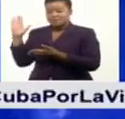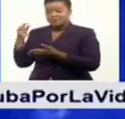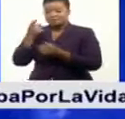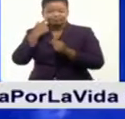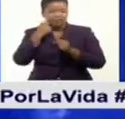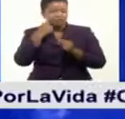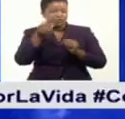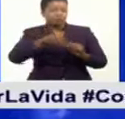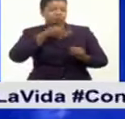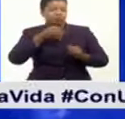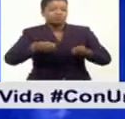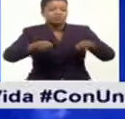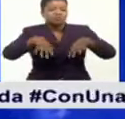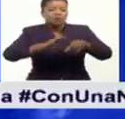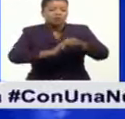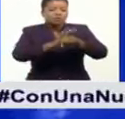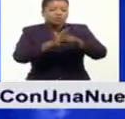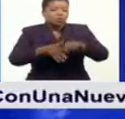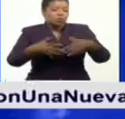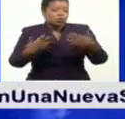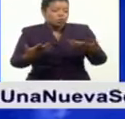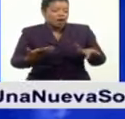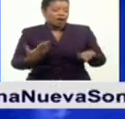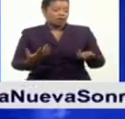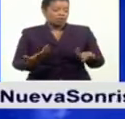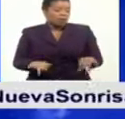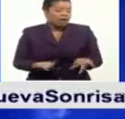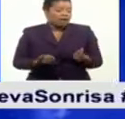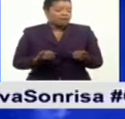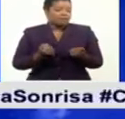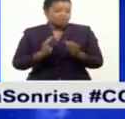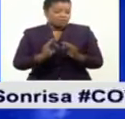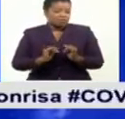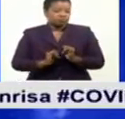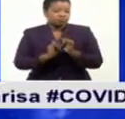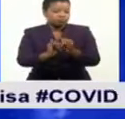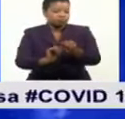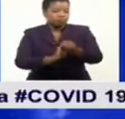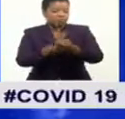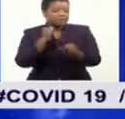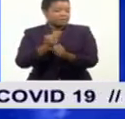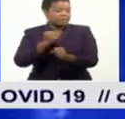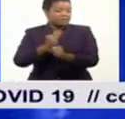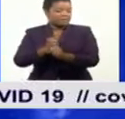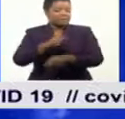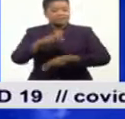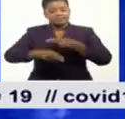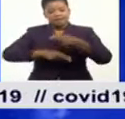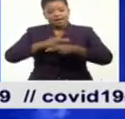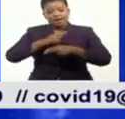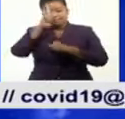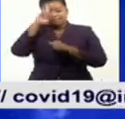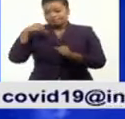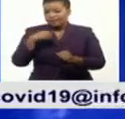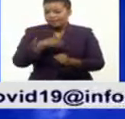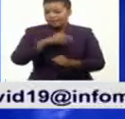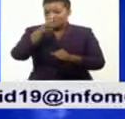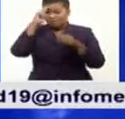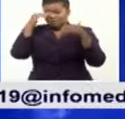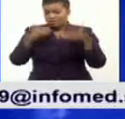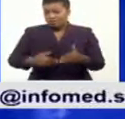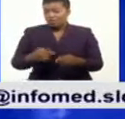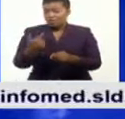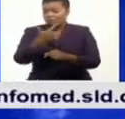cuál es la situación epidemiológica, cómo se comporta allí el trabajo que vienen realizando nuestros médicos, nuestros especialistas